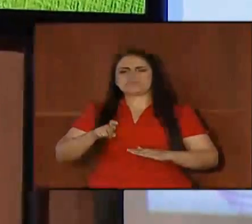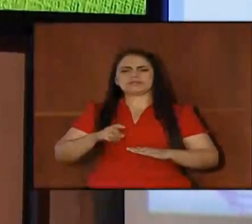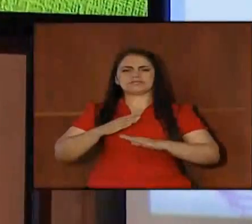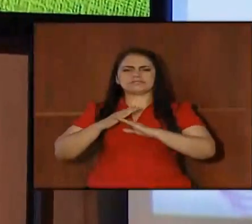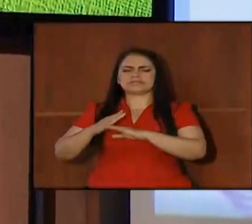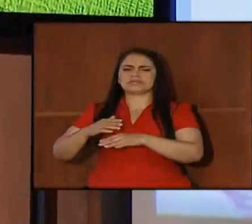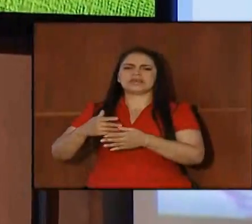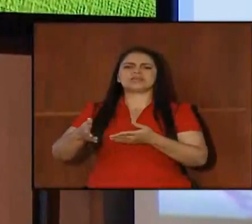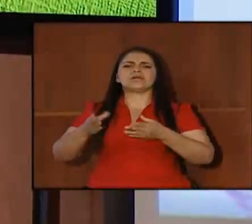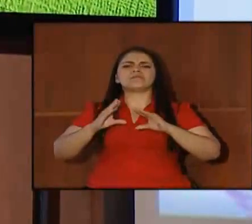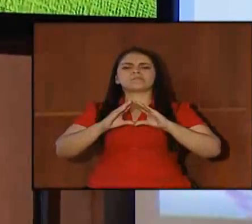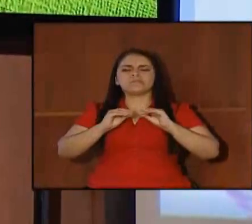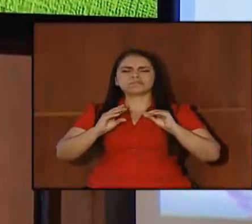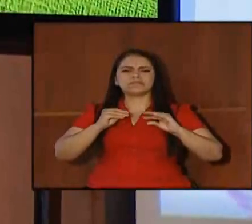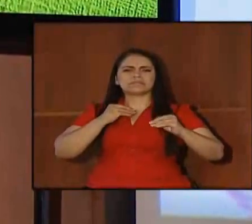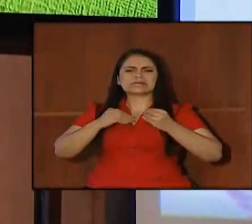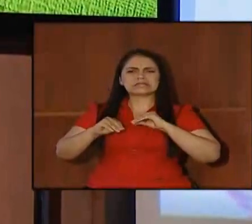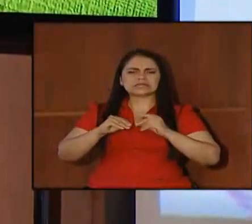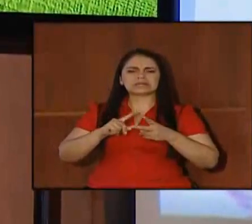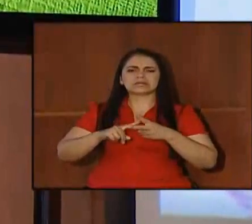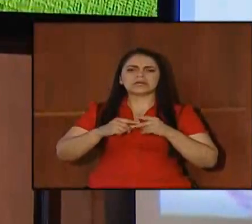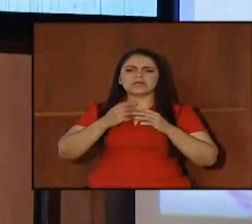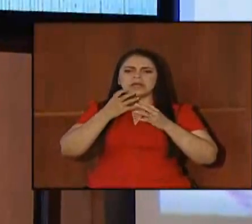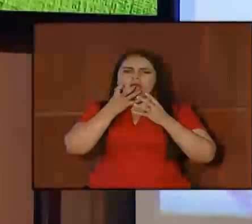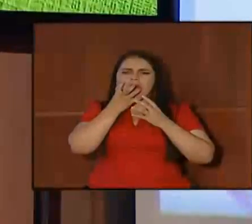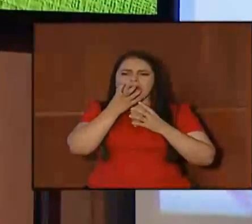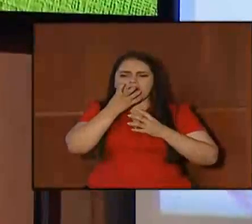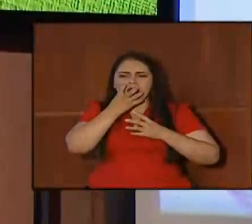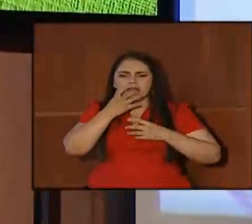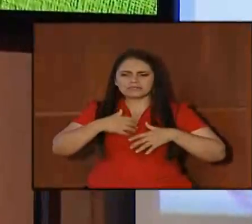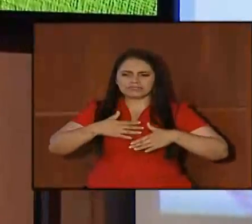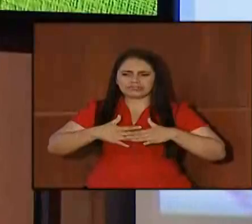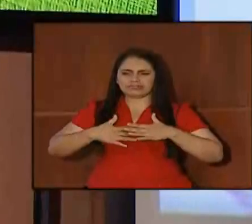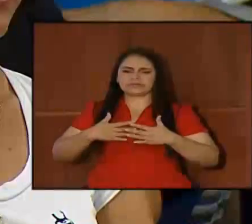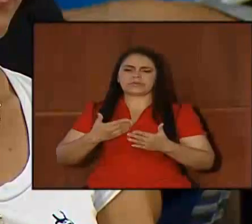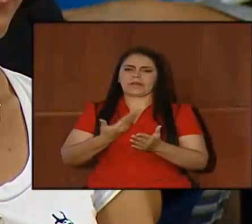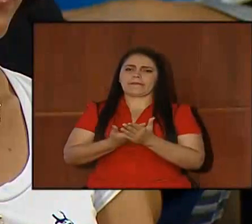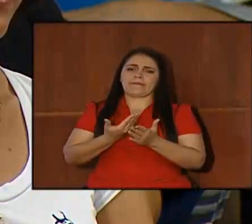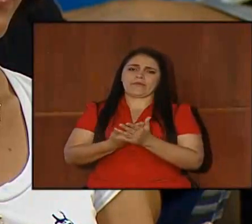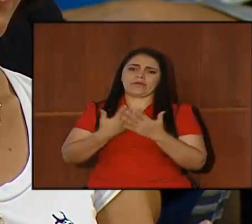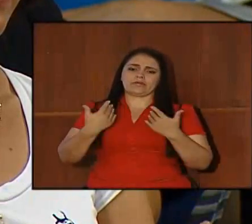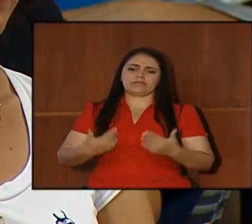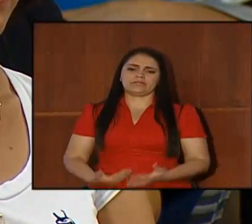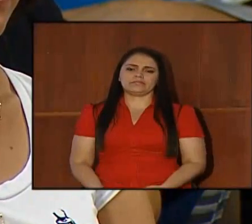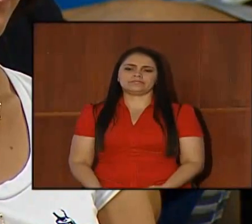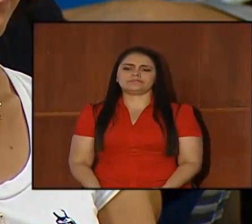tiene plástico, que eso acalora y va a causar mayor humedad en la piel.